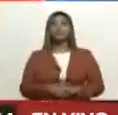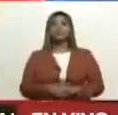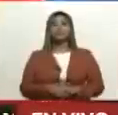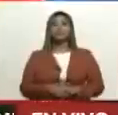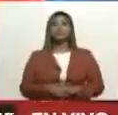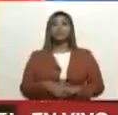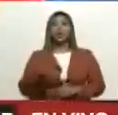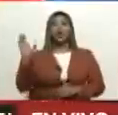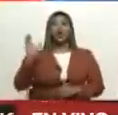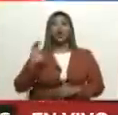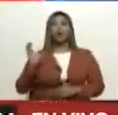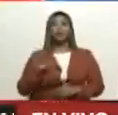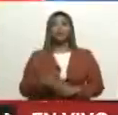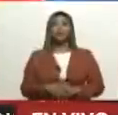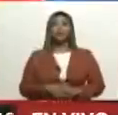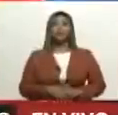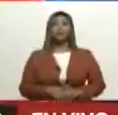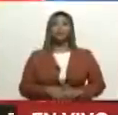Colombia.